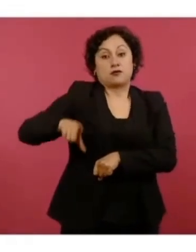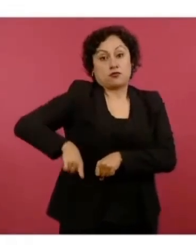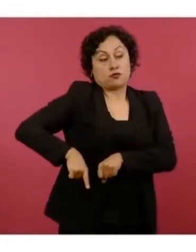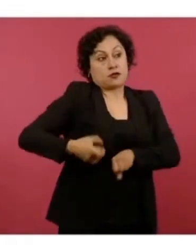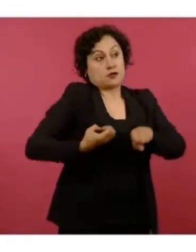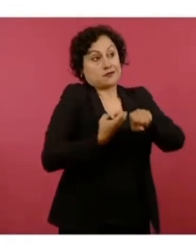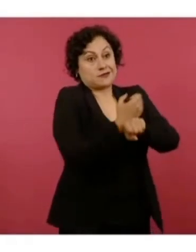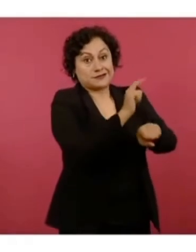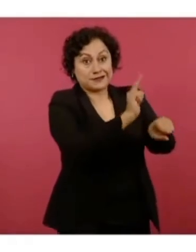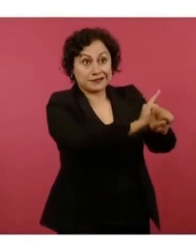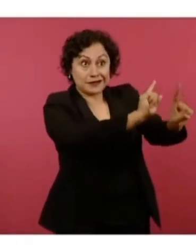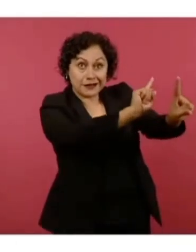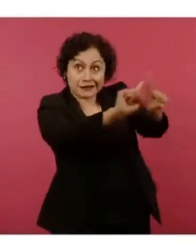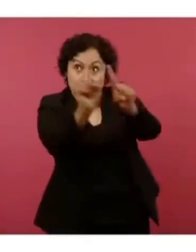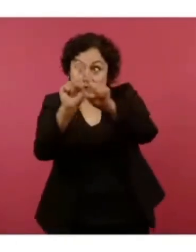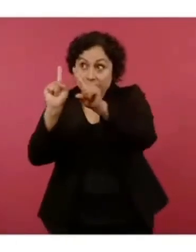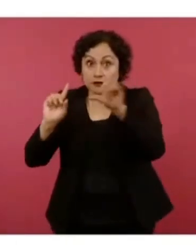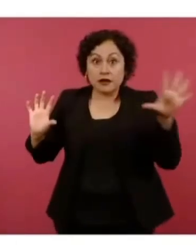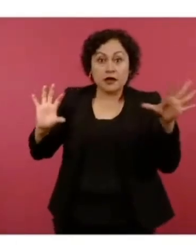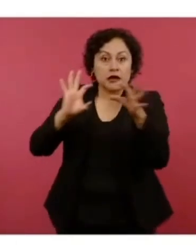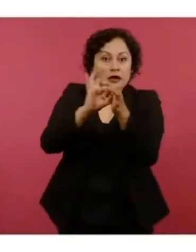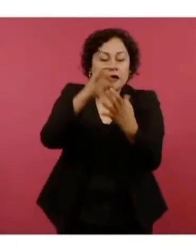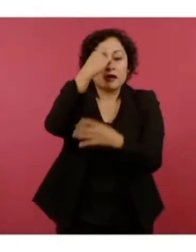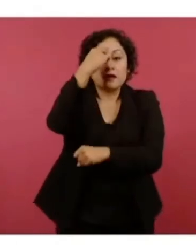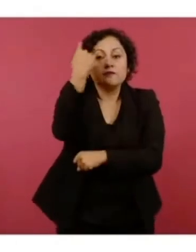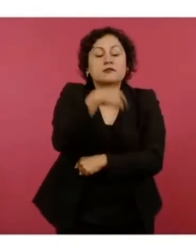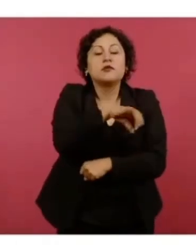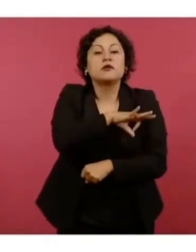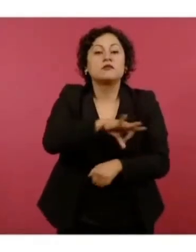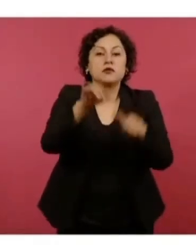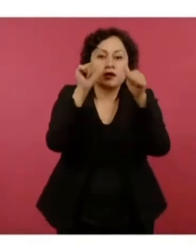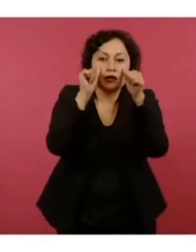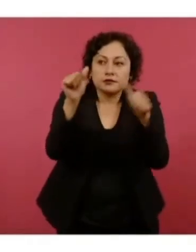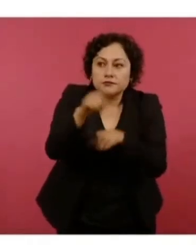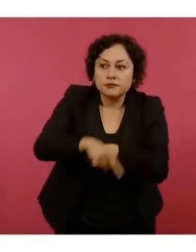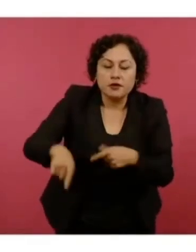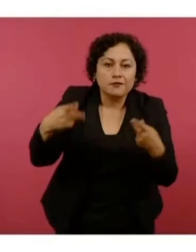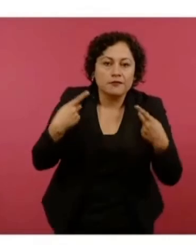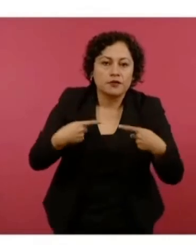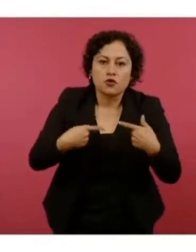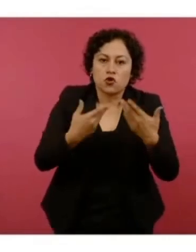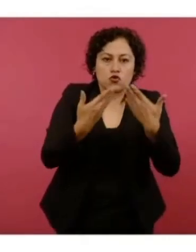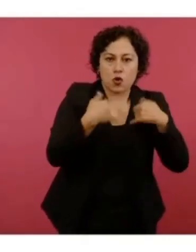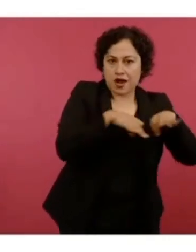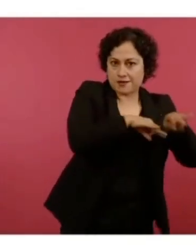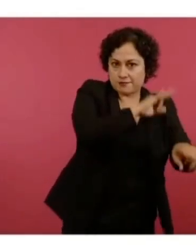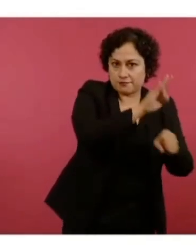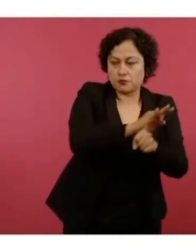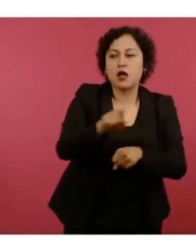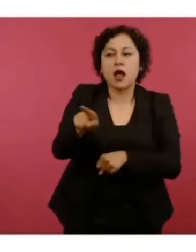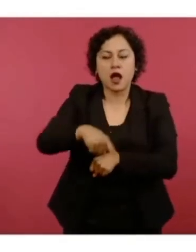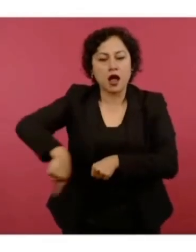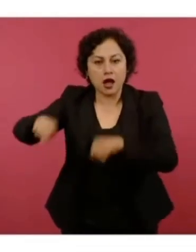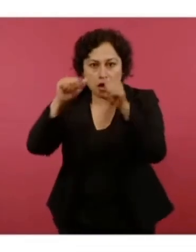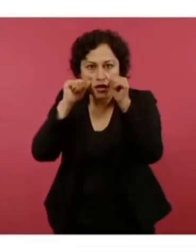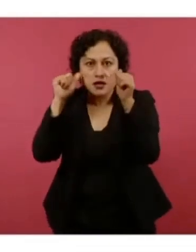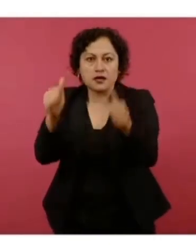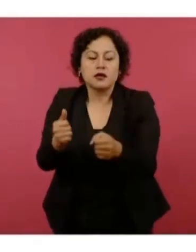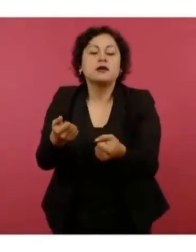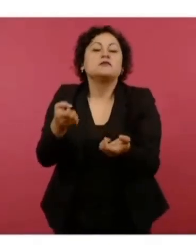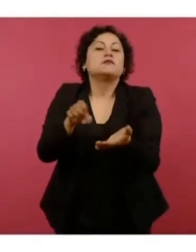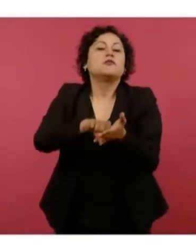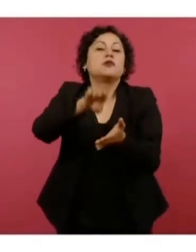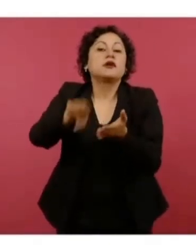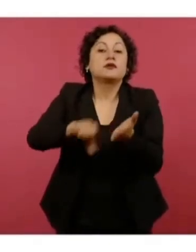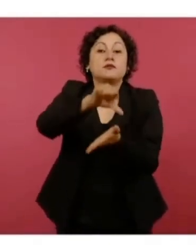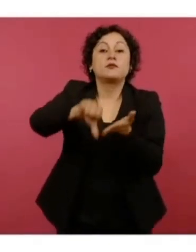estados para la atención de las personas sin seguridad social, la descentralización de la red de hospitales y centros de salud que